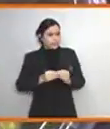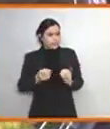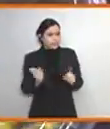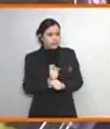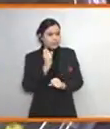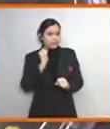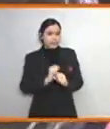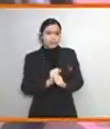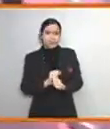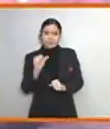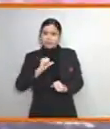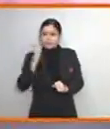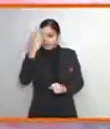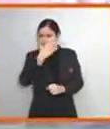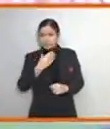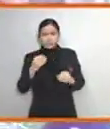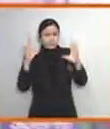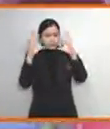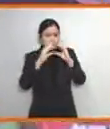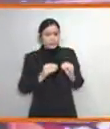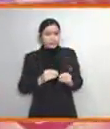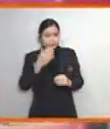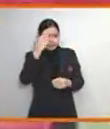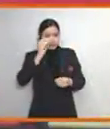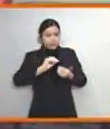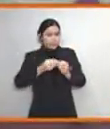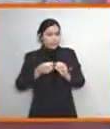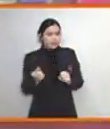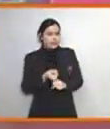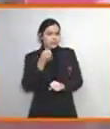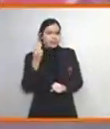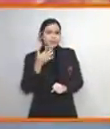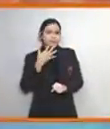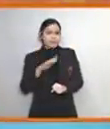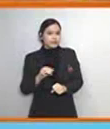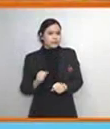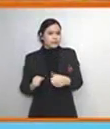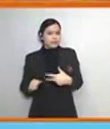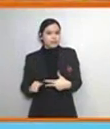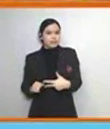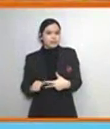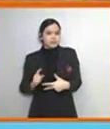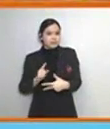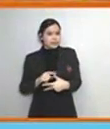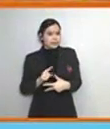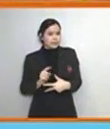favorecidos para esta linda noche. Primer número ganador, suerte, porque este es...